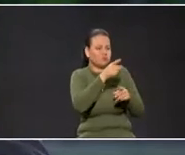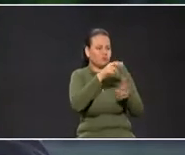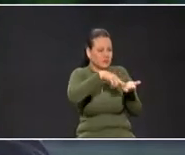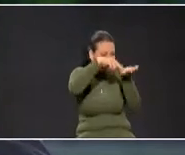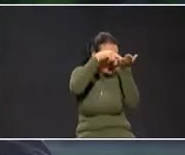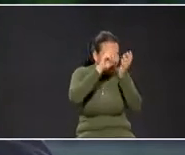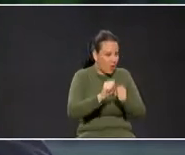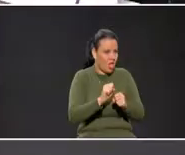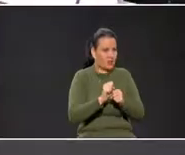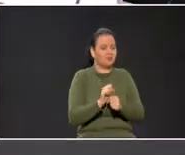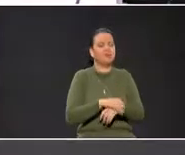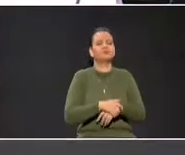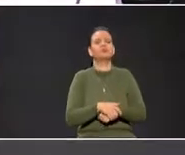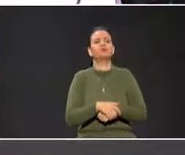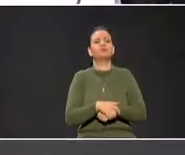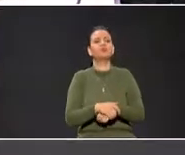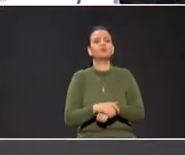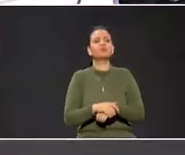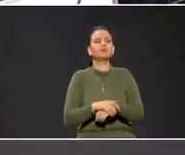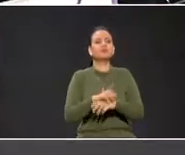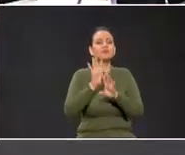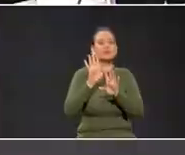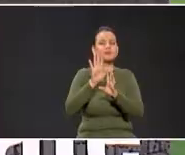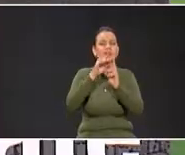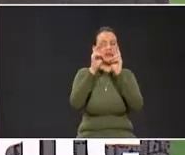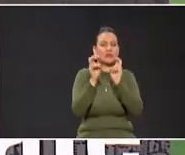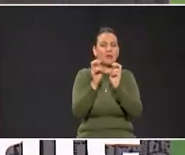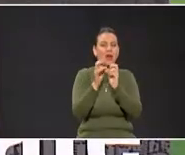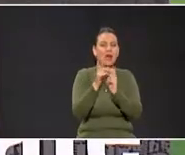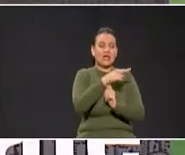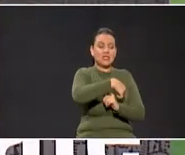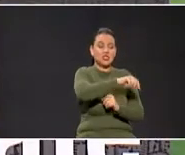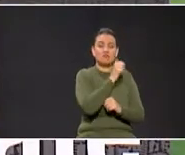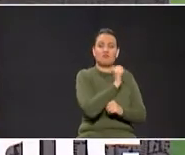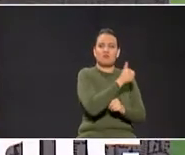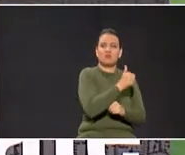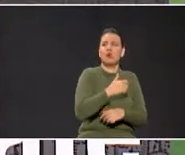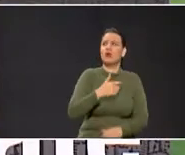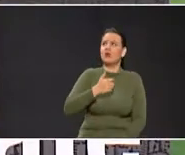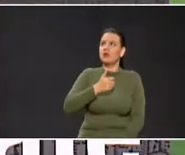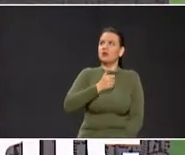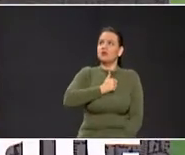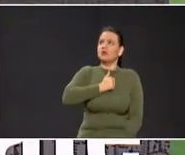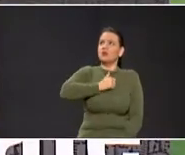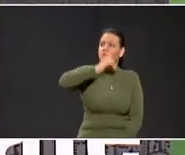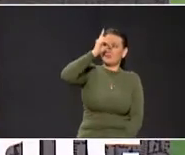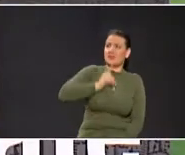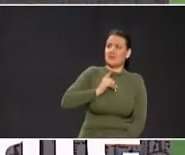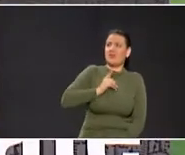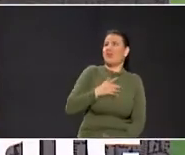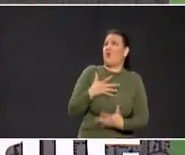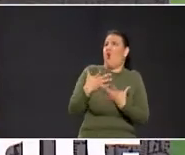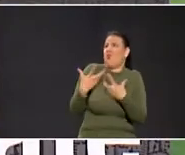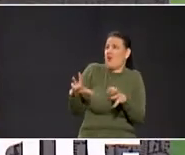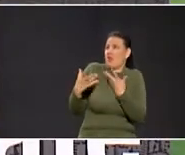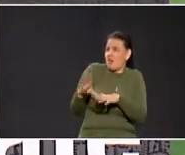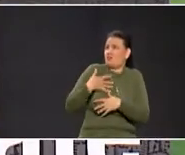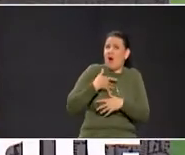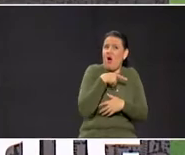en el tema de voluntariedad que hacer porque a veces el habitante de calle se niega no quiere no desea